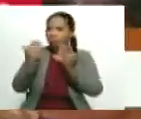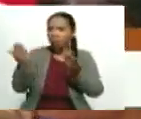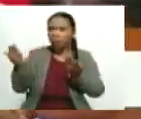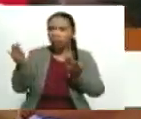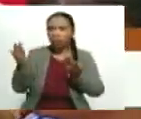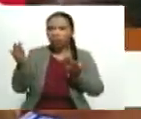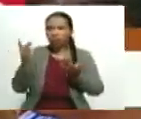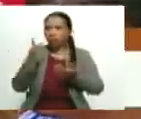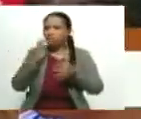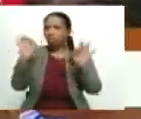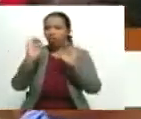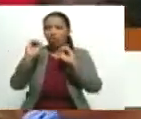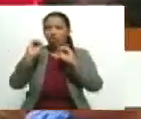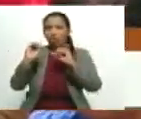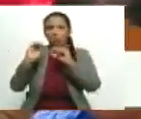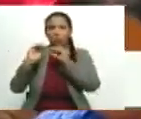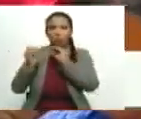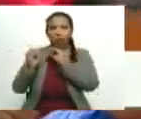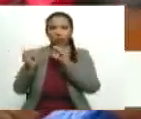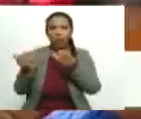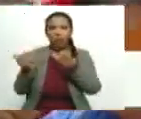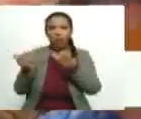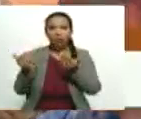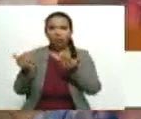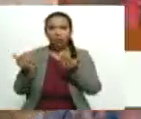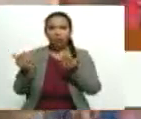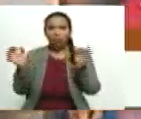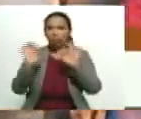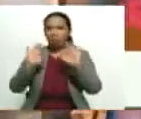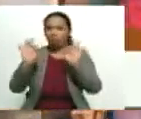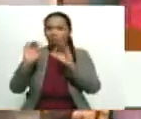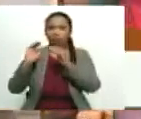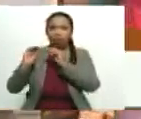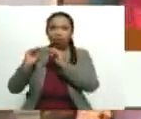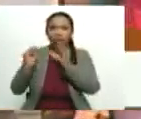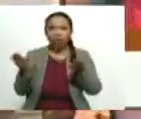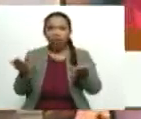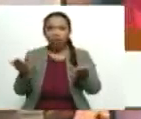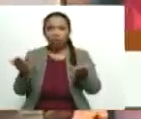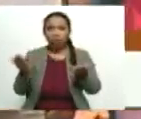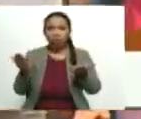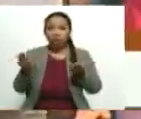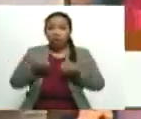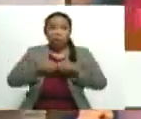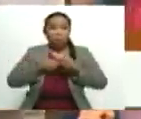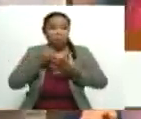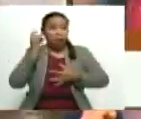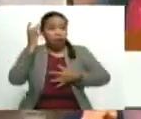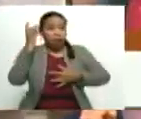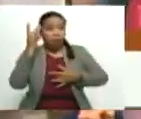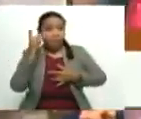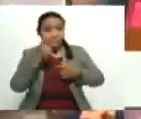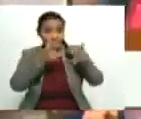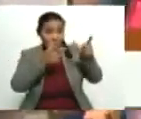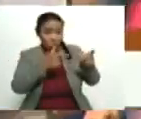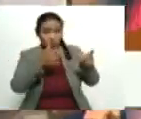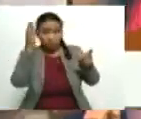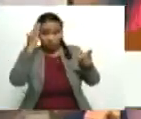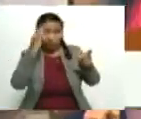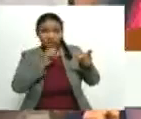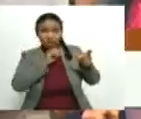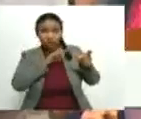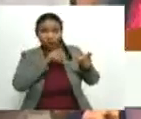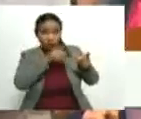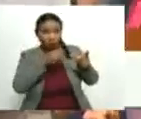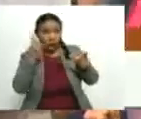tienen ética, no tienen ética. Le van a echar cuentos al que sabe historia, le van a